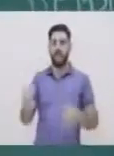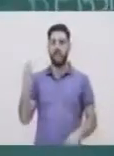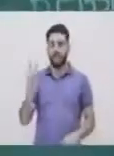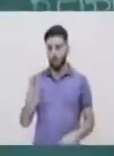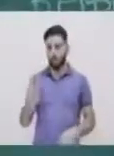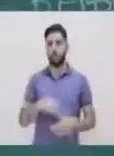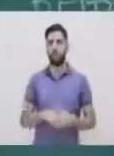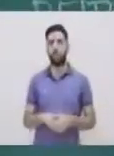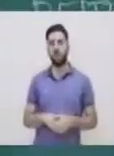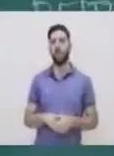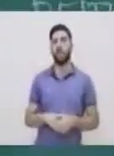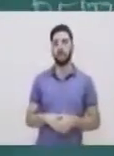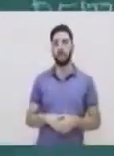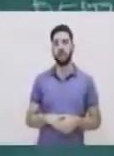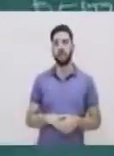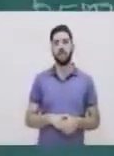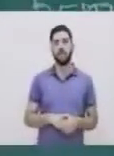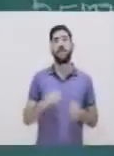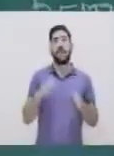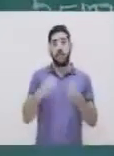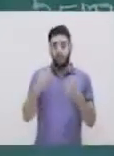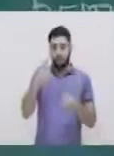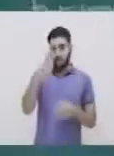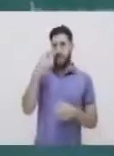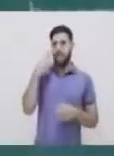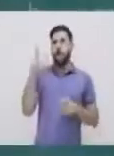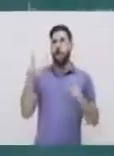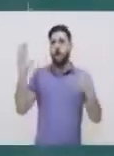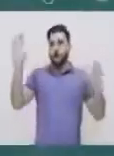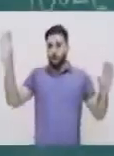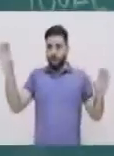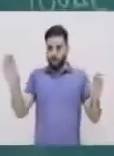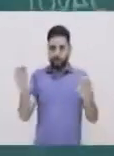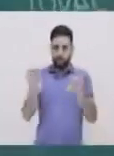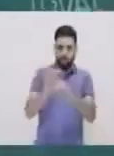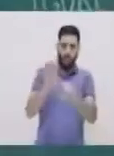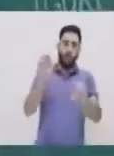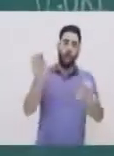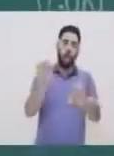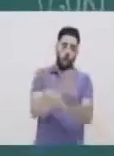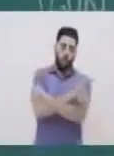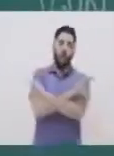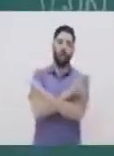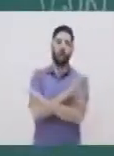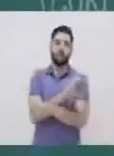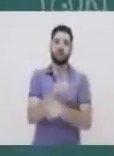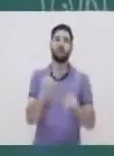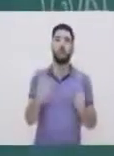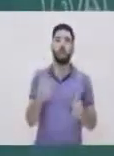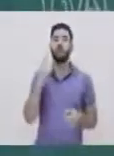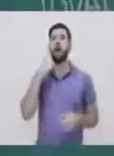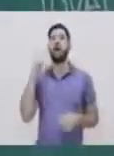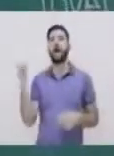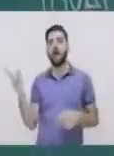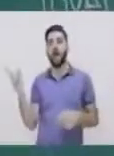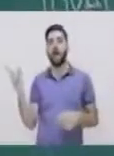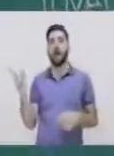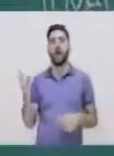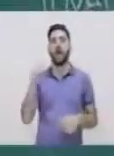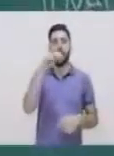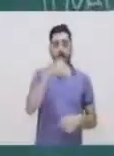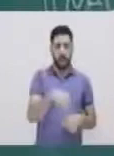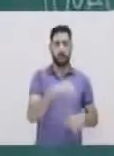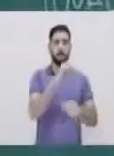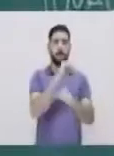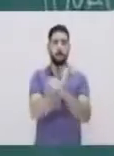impulso, ¿sí? La fuerza inicial que llevaba cada una de estas masas va a ser igual al producto